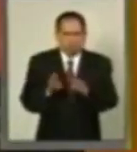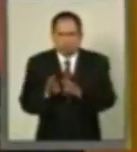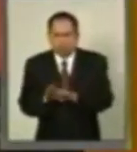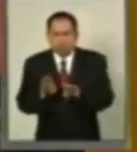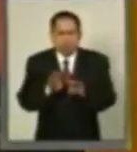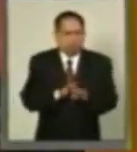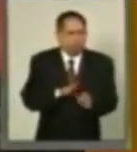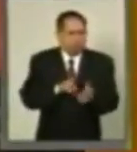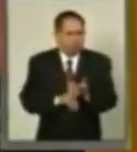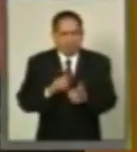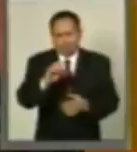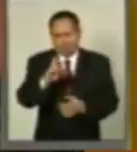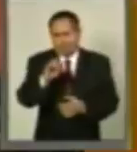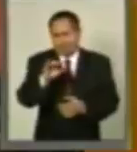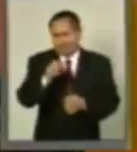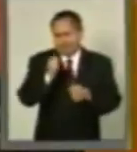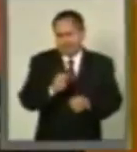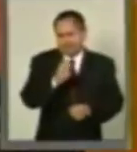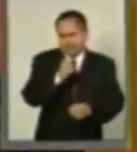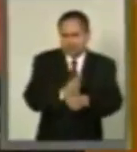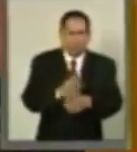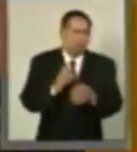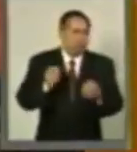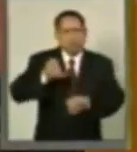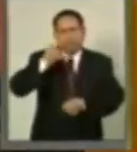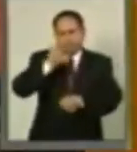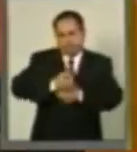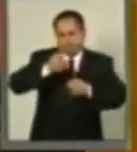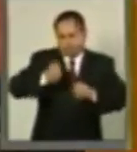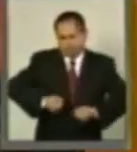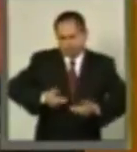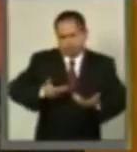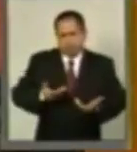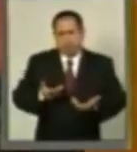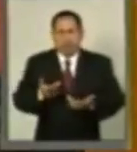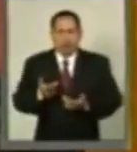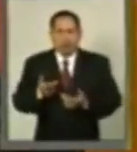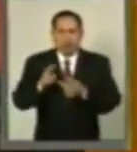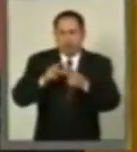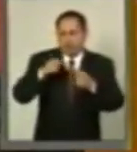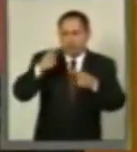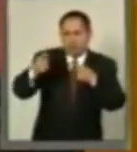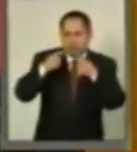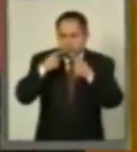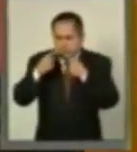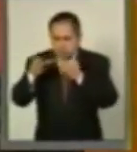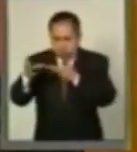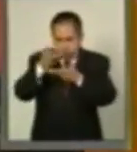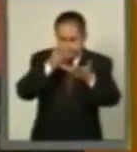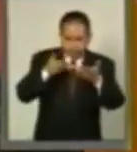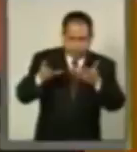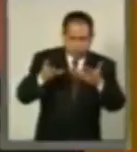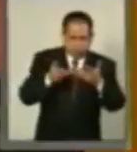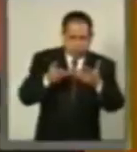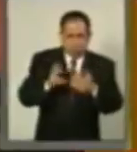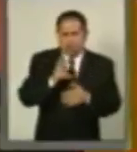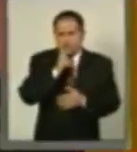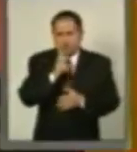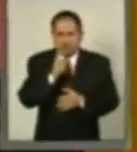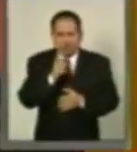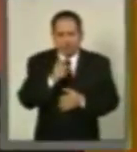crisis de seguridad o de inseguridad, tal vez debiera ser más correcto